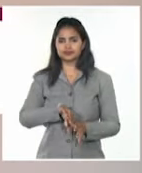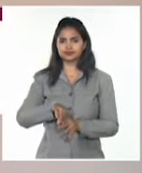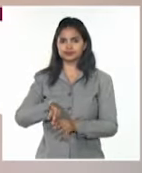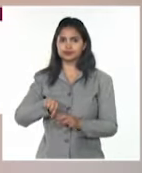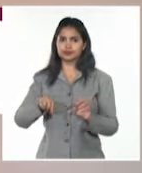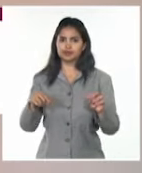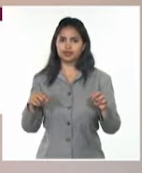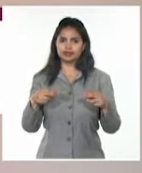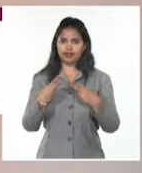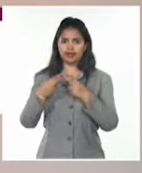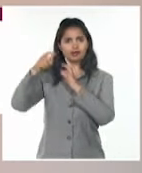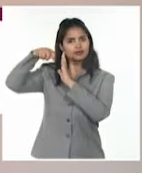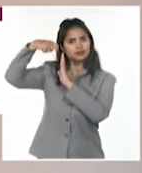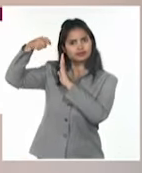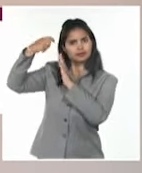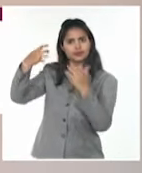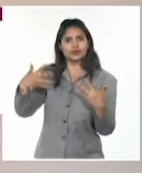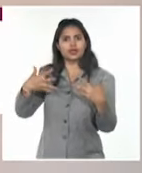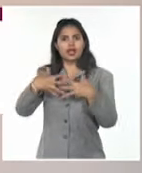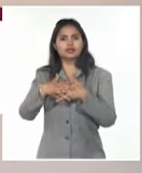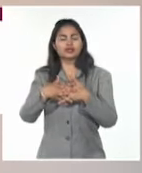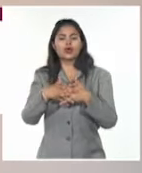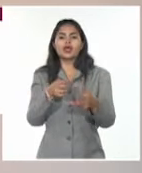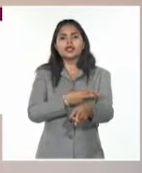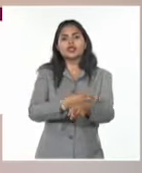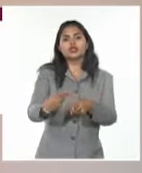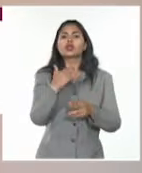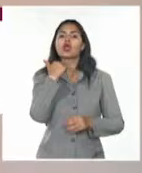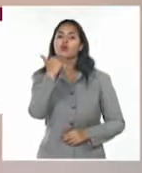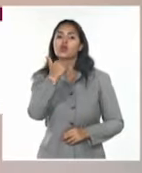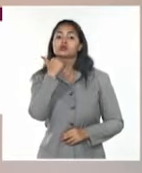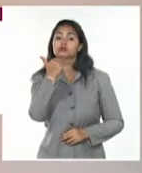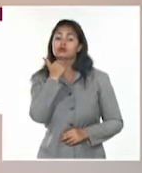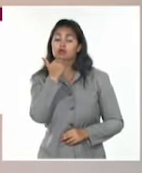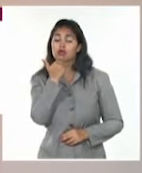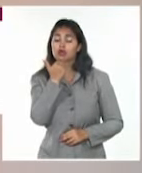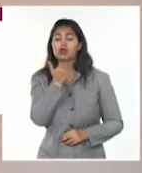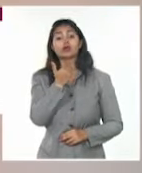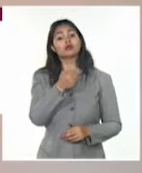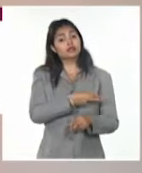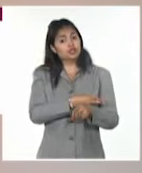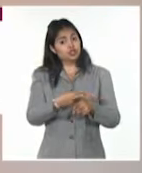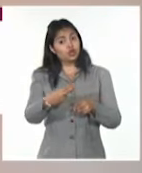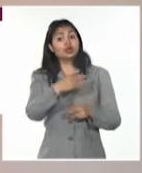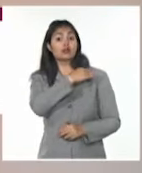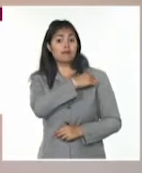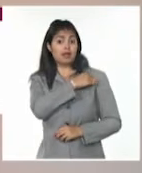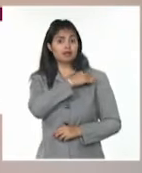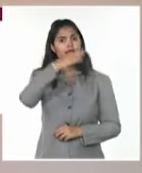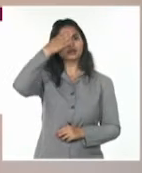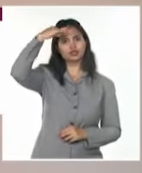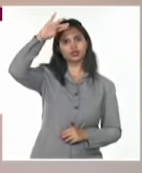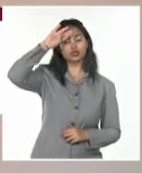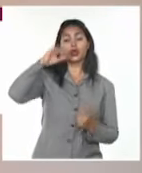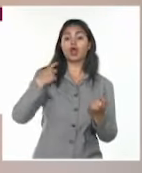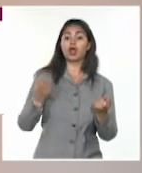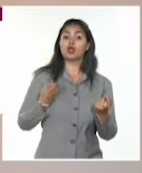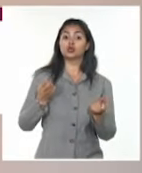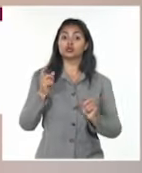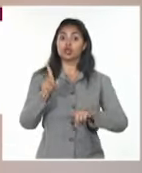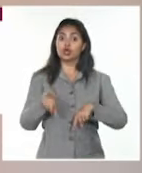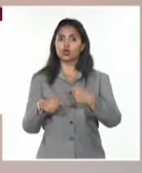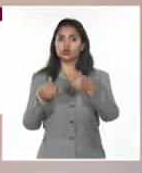del género policiaco en Cuba pero más que el género policíaco en Cuba es para cuando se